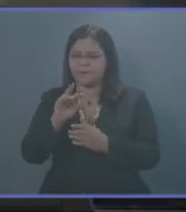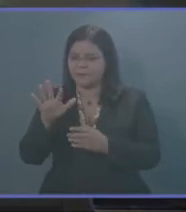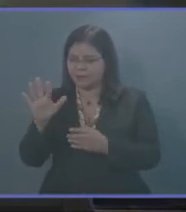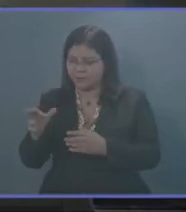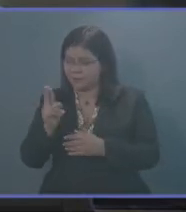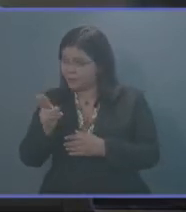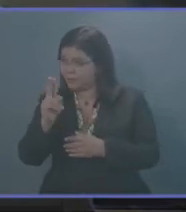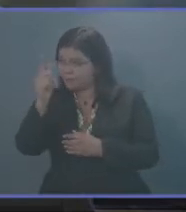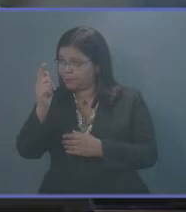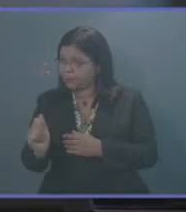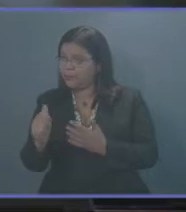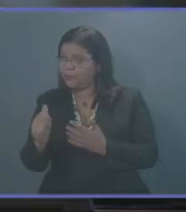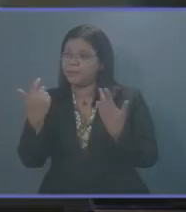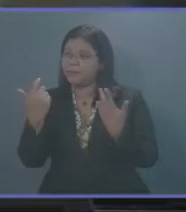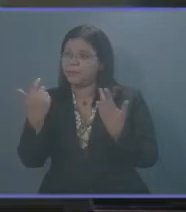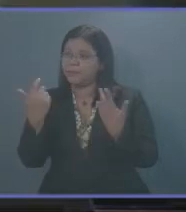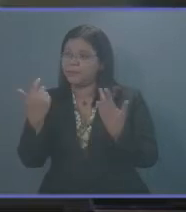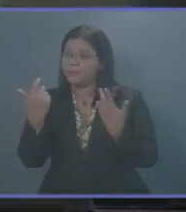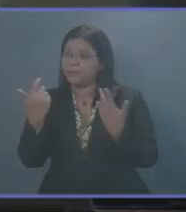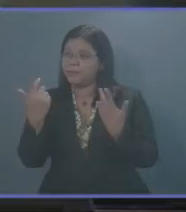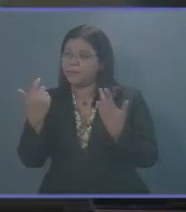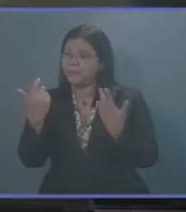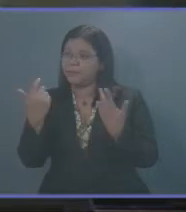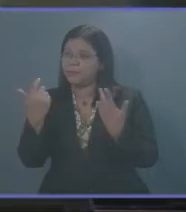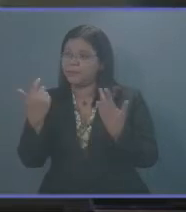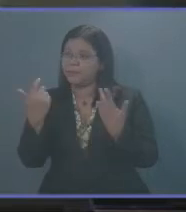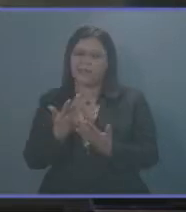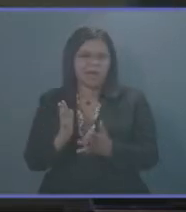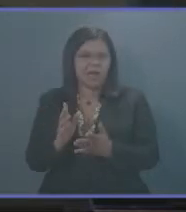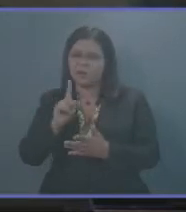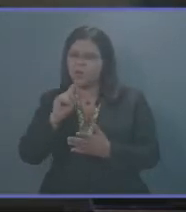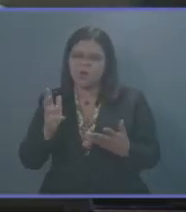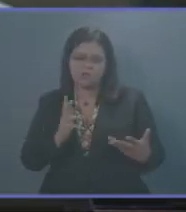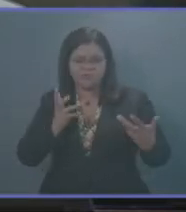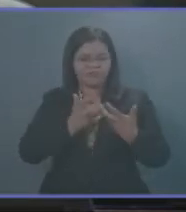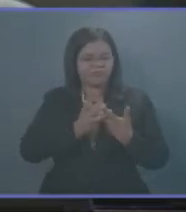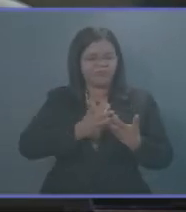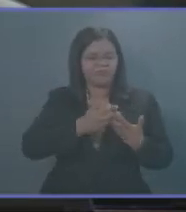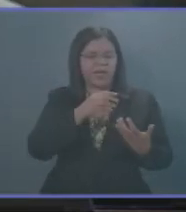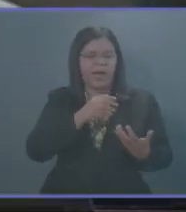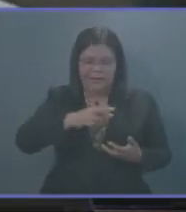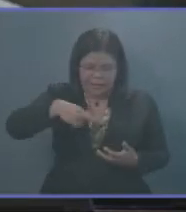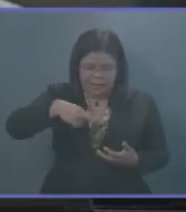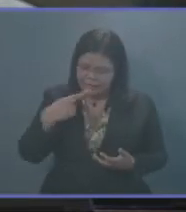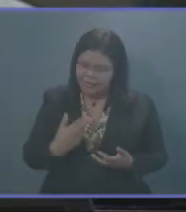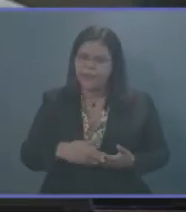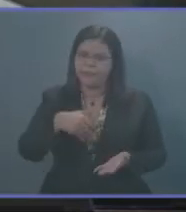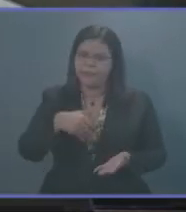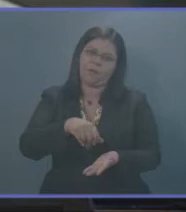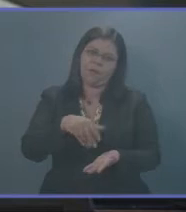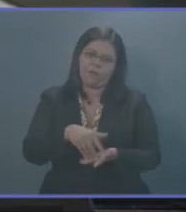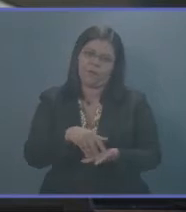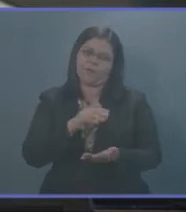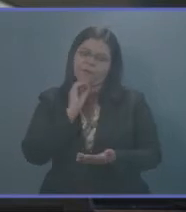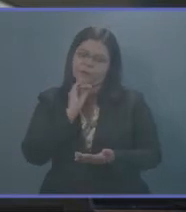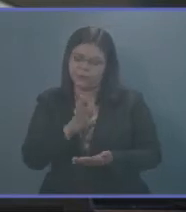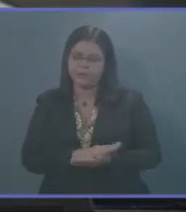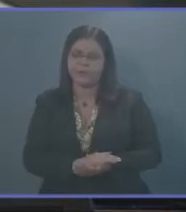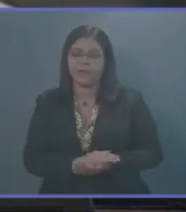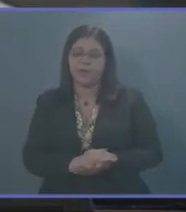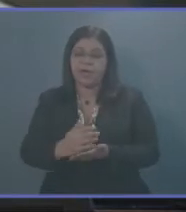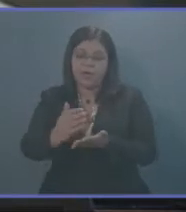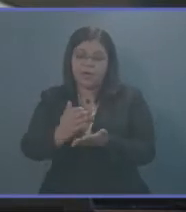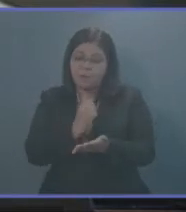año, contienen tributos que ya no responden a las necesidades actuales del municipio. Se hace notar que dicha tarifa ha